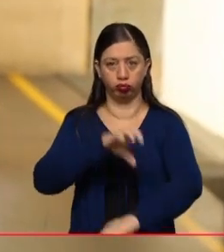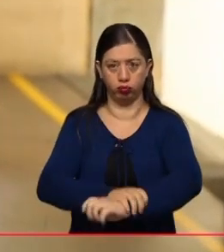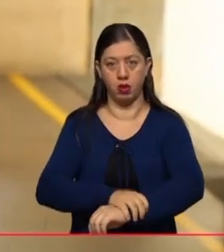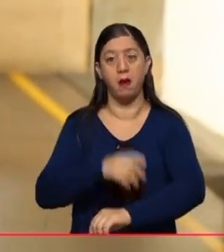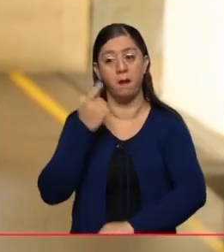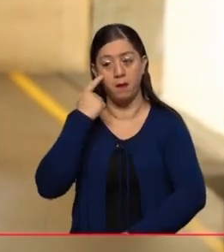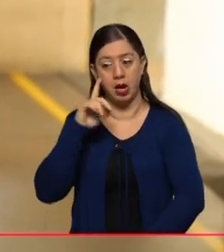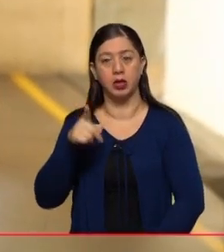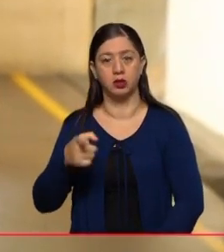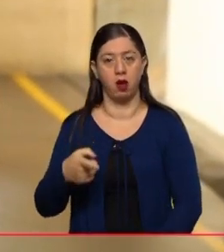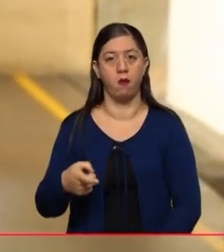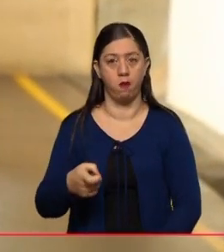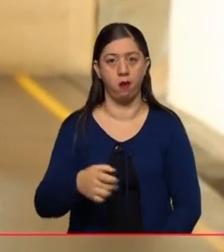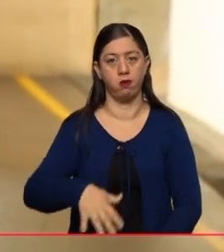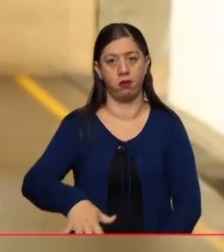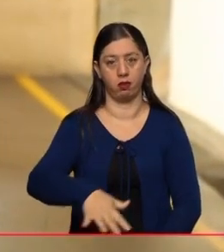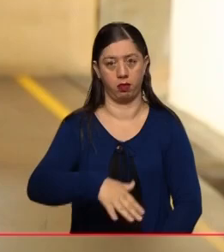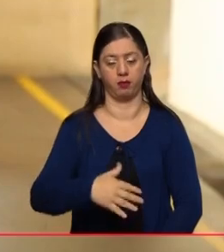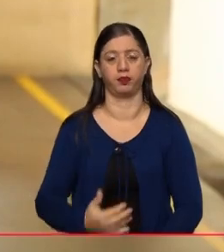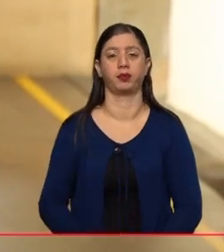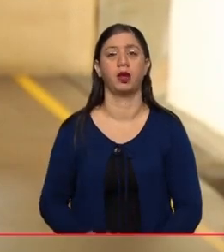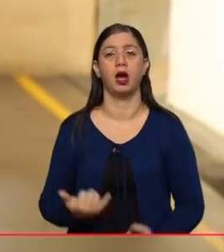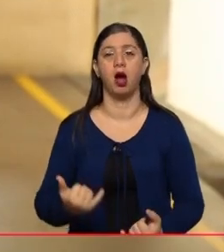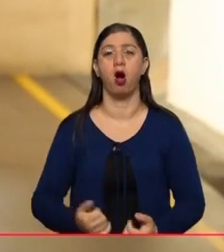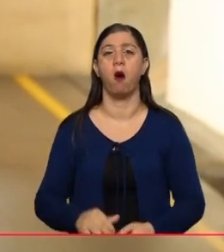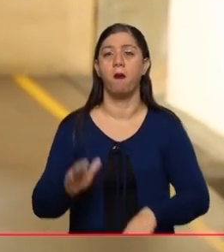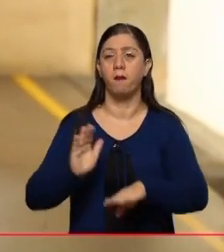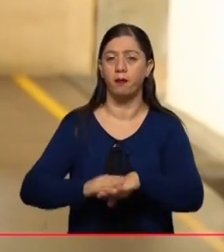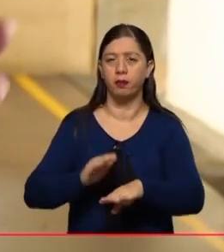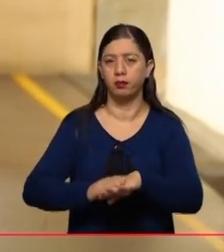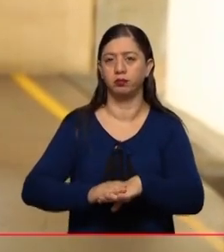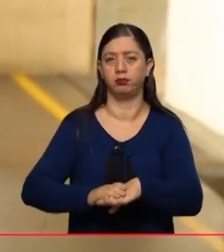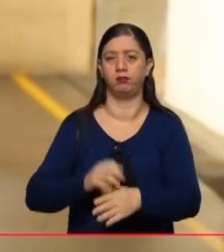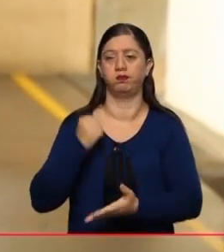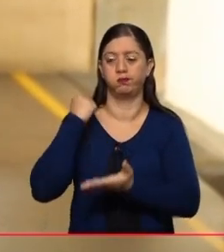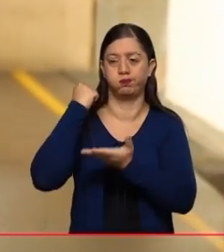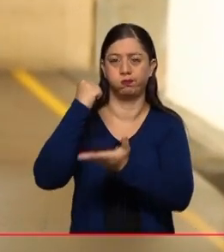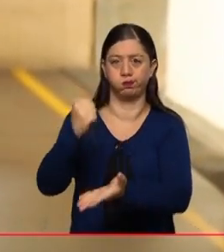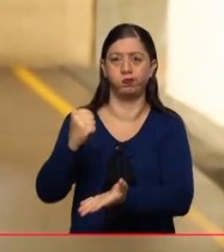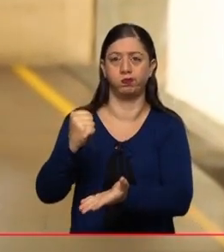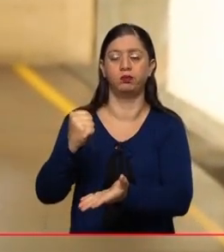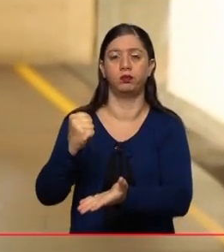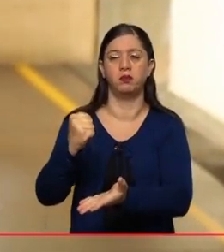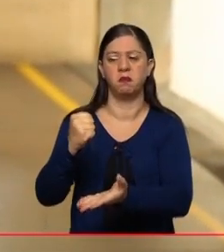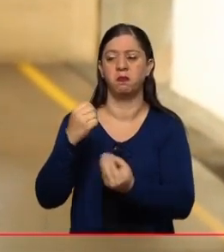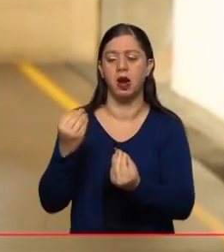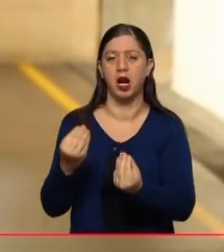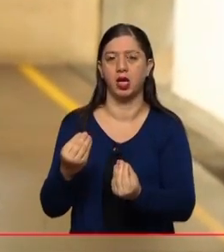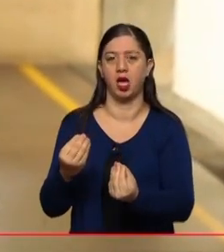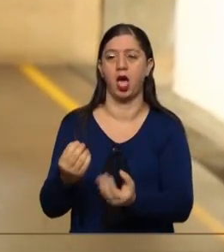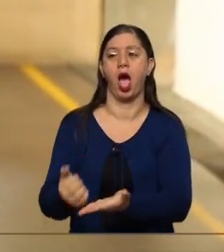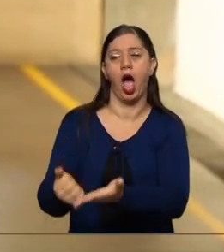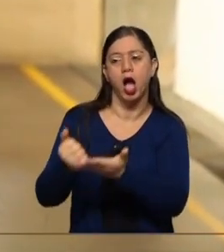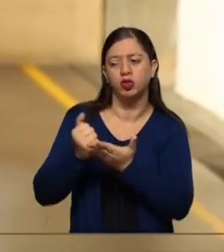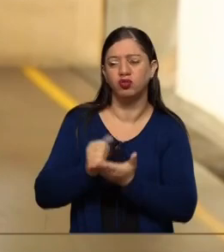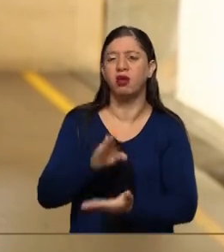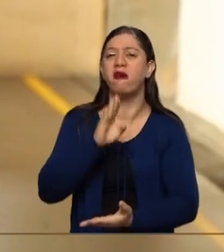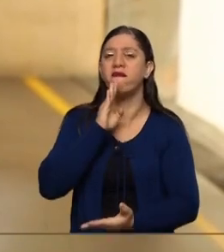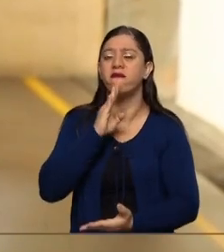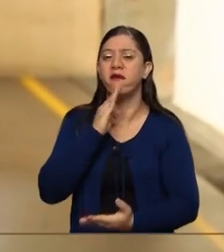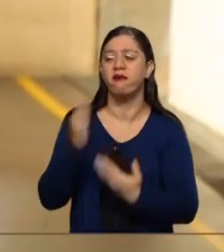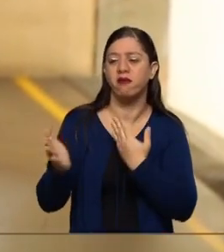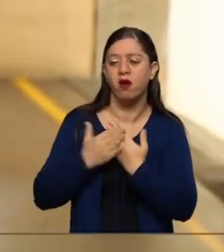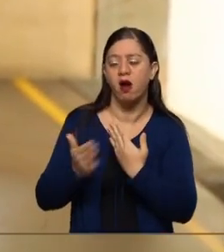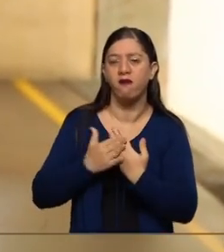presuntamente participaron en esos hechos. Vamos a ofrecer una recompensa para que nos ayuden a identificar y